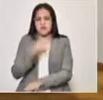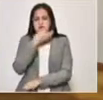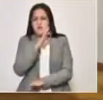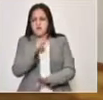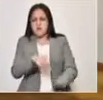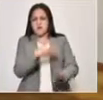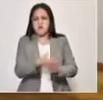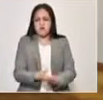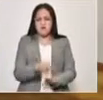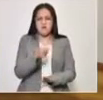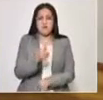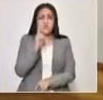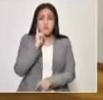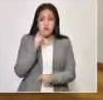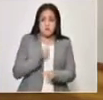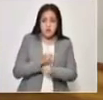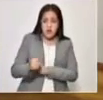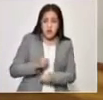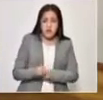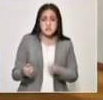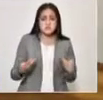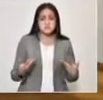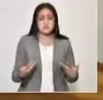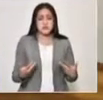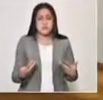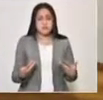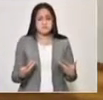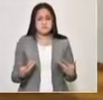grosero, misógino,